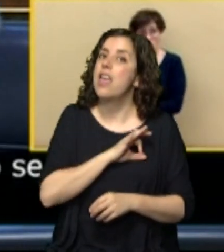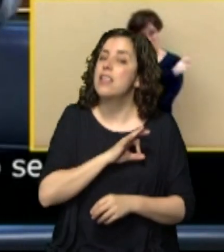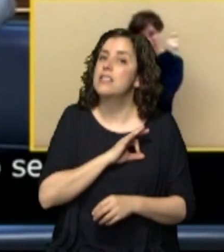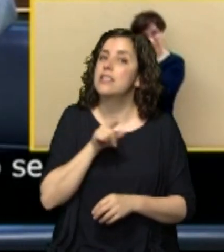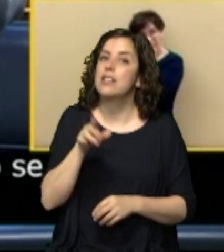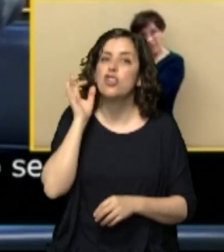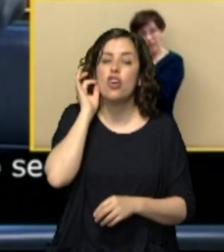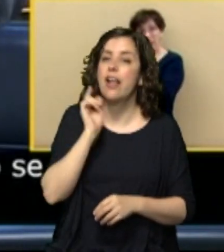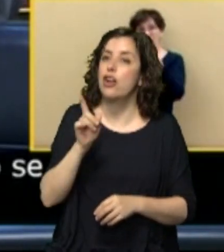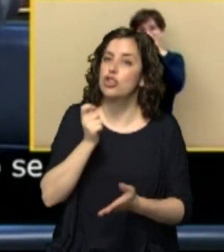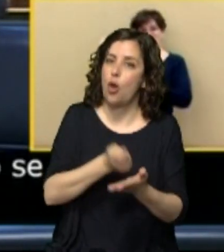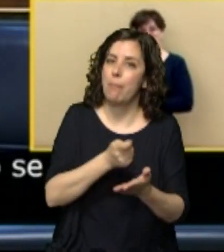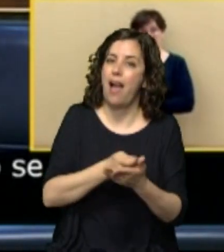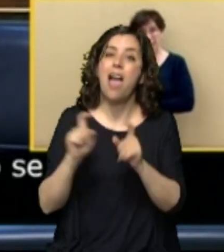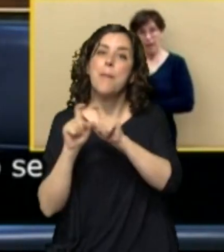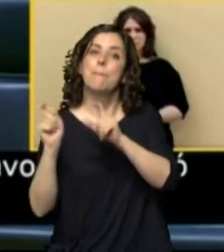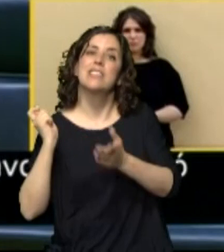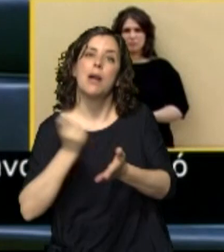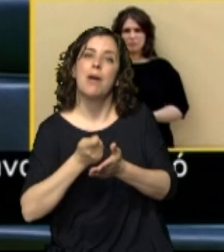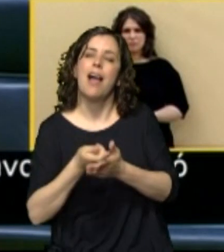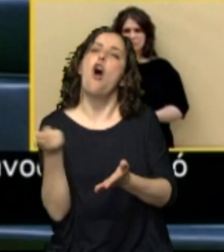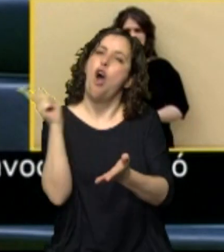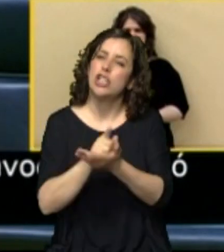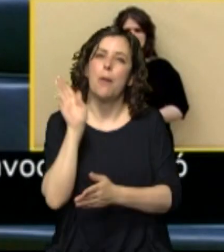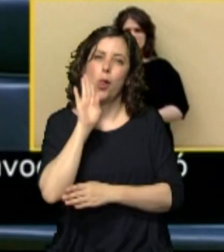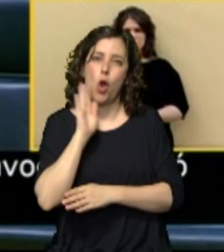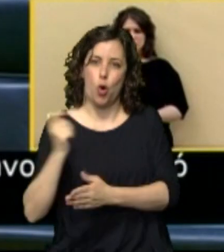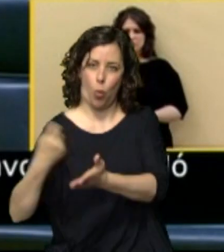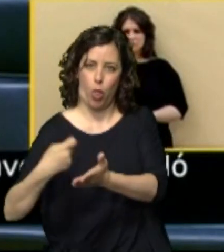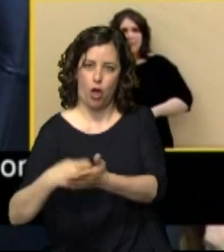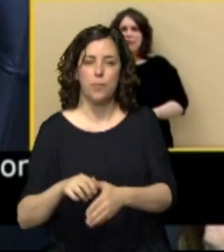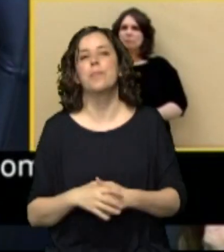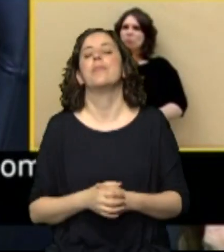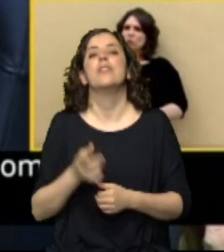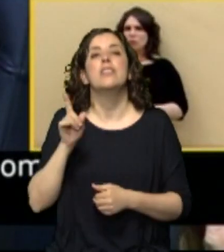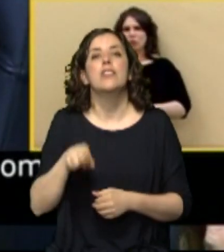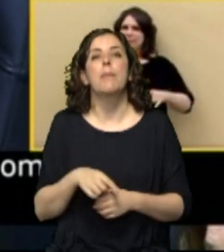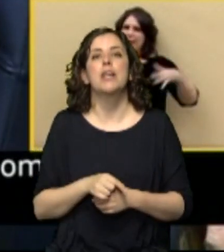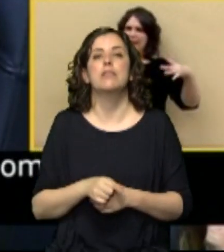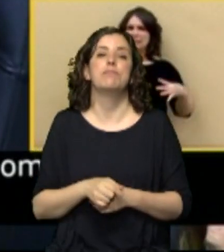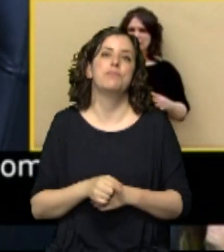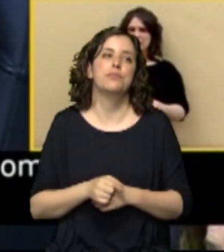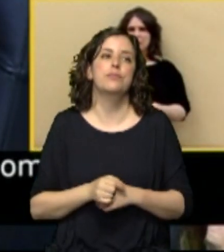empresario, de nuevo tenemos un caso de corrupción. También quienes han apoyado al Gobierno le piden a... Una vez